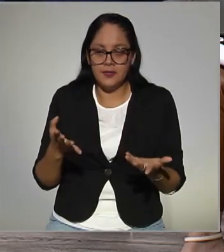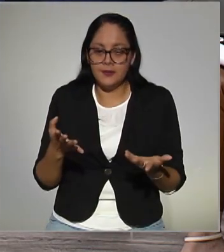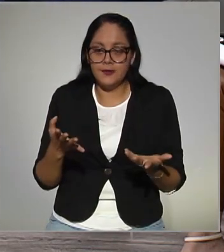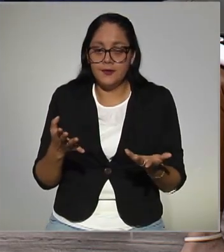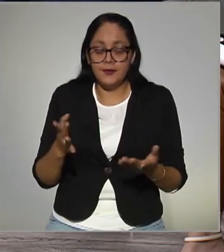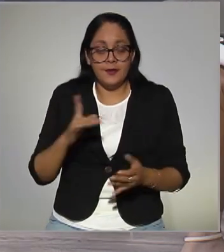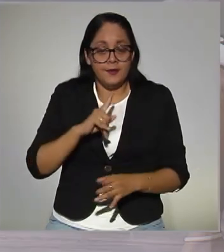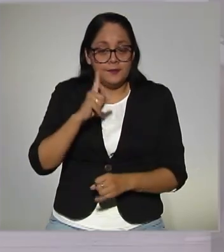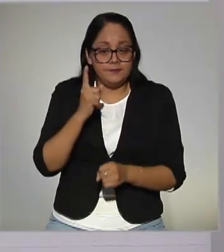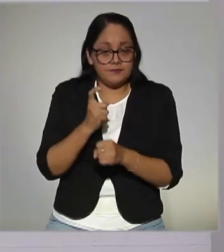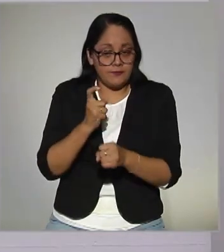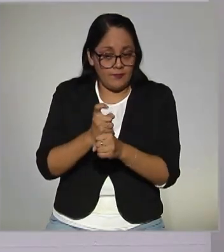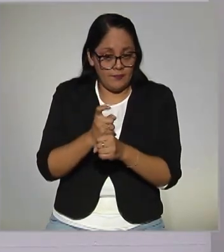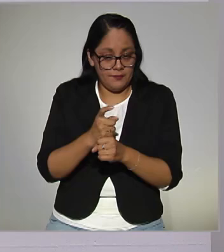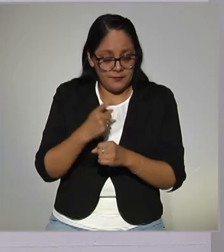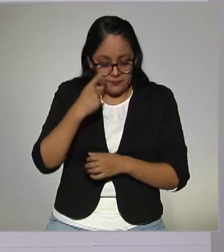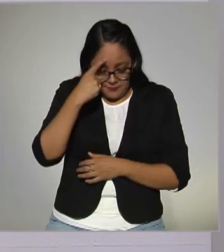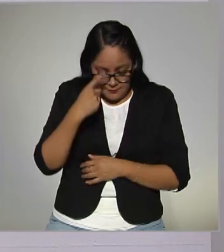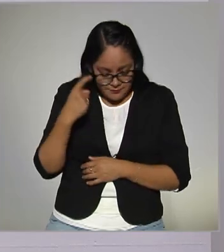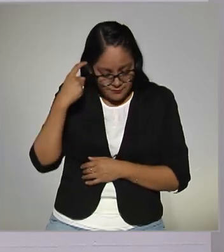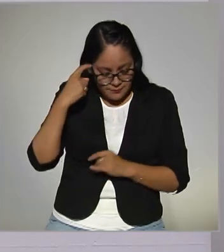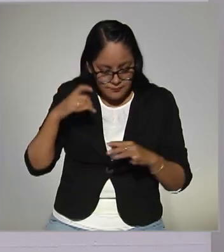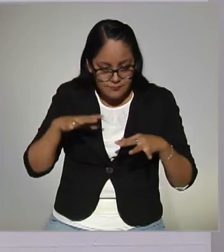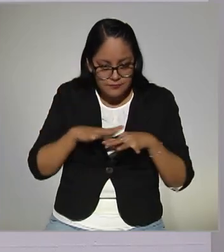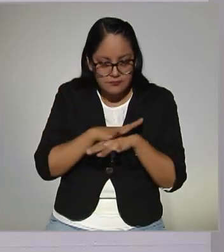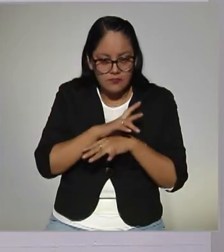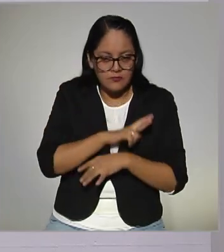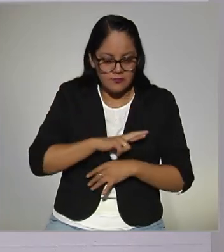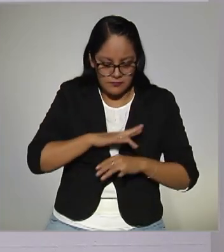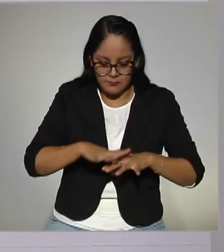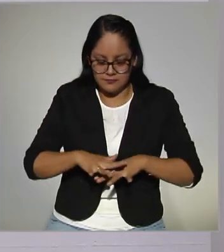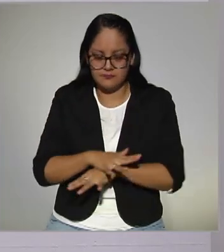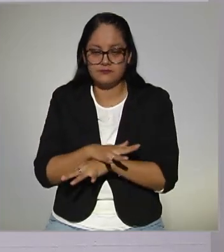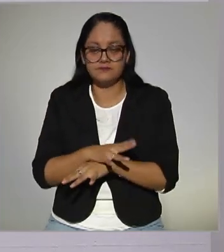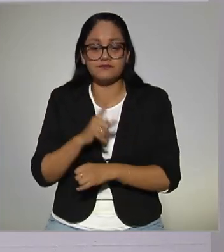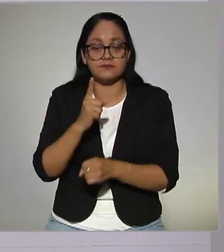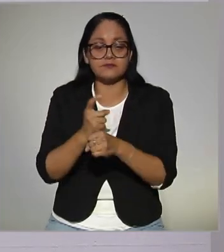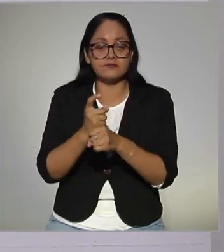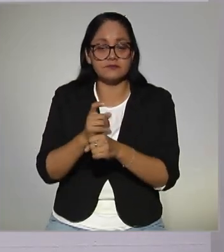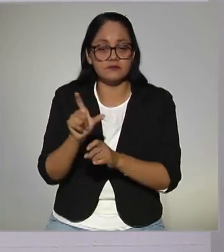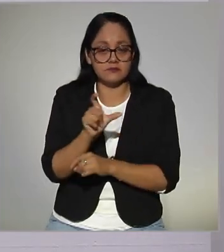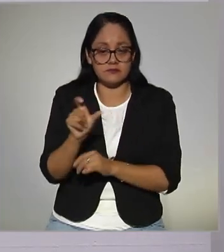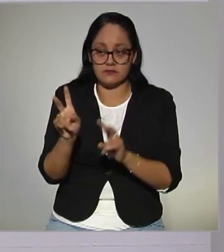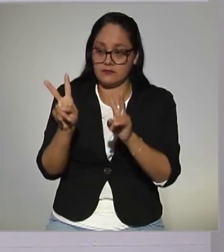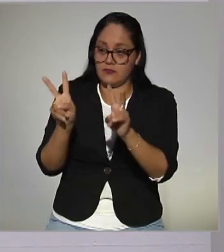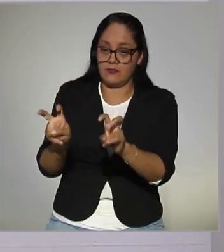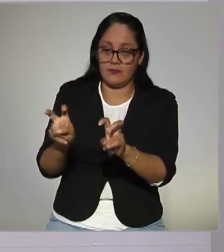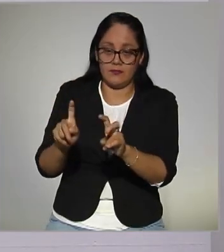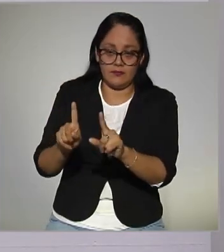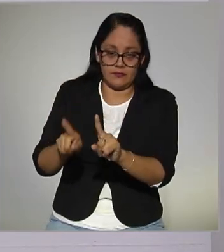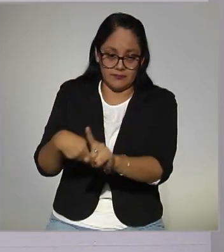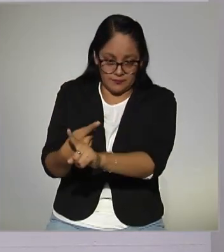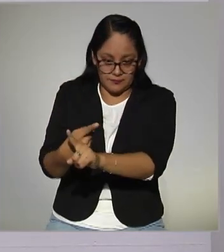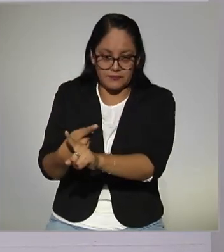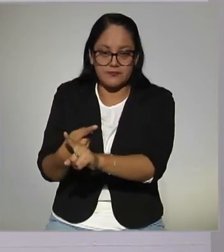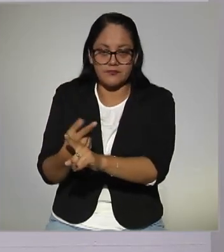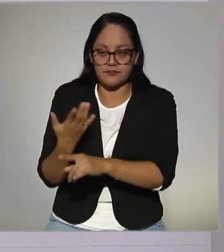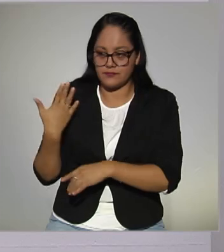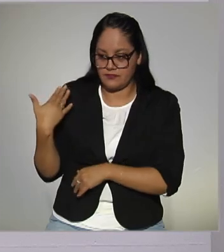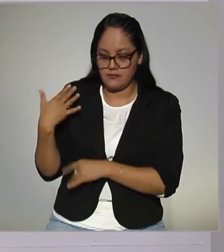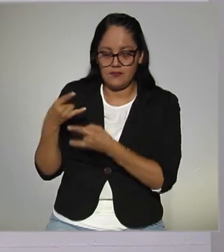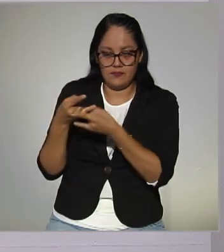lo principal en la reelaboración, ¿no?, es cuando hay un tema de abuso, ¿no?, que es lo del